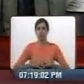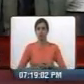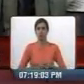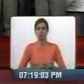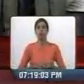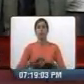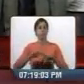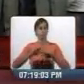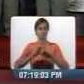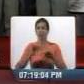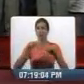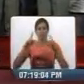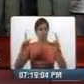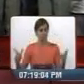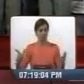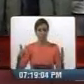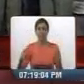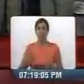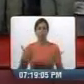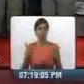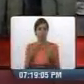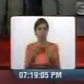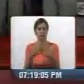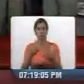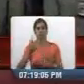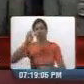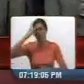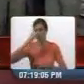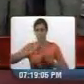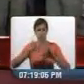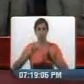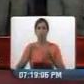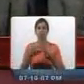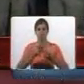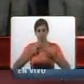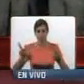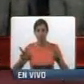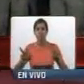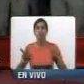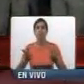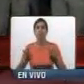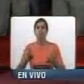depusieran su actitud. Y así se han presentado otras pequeñas